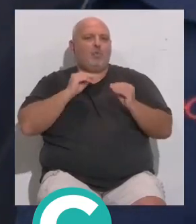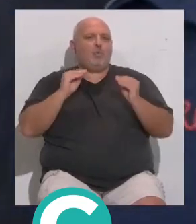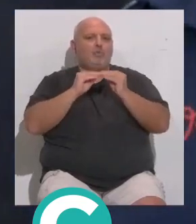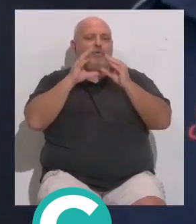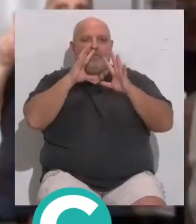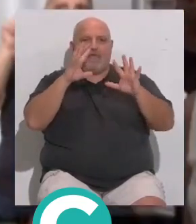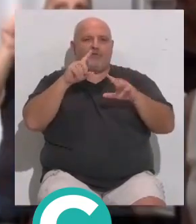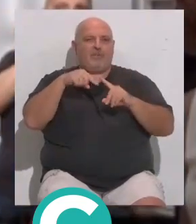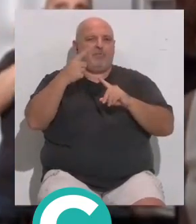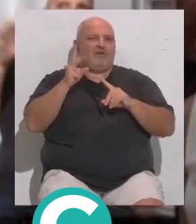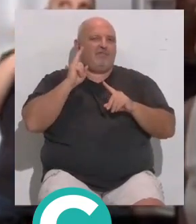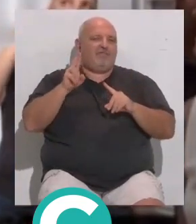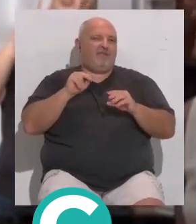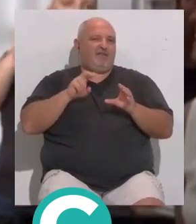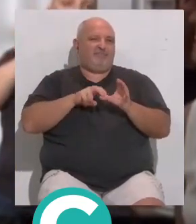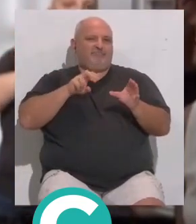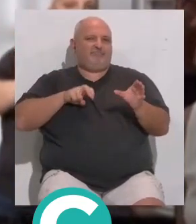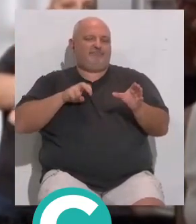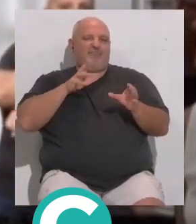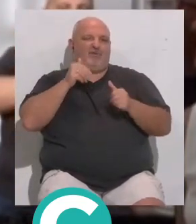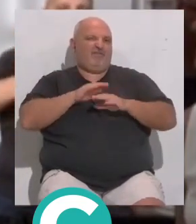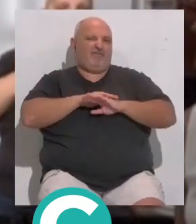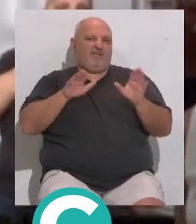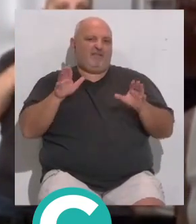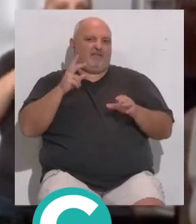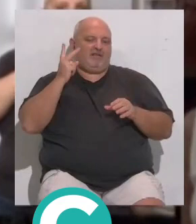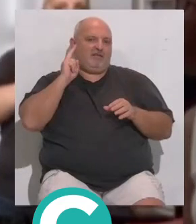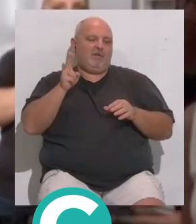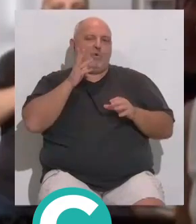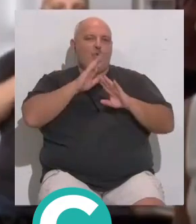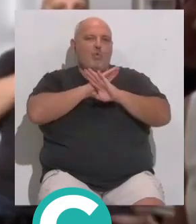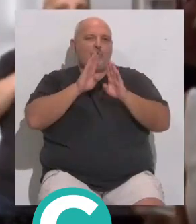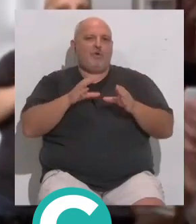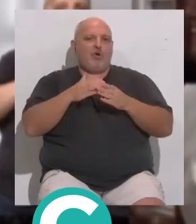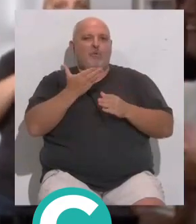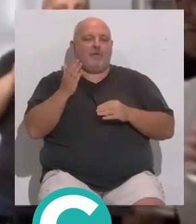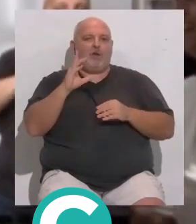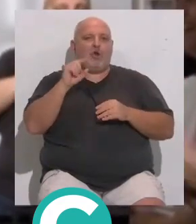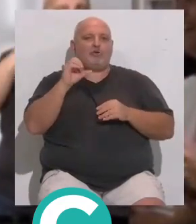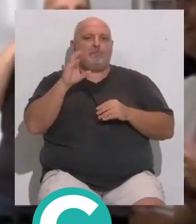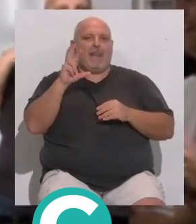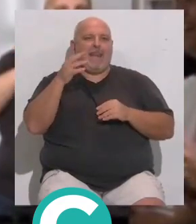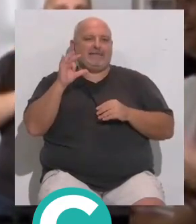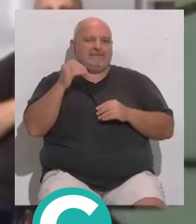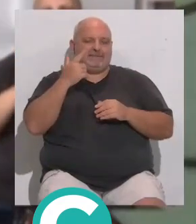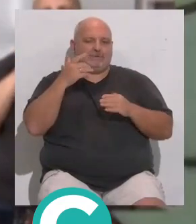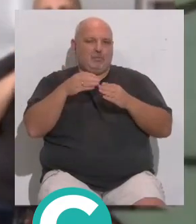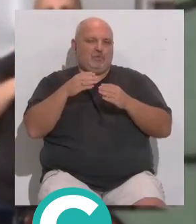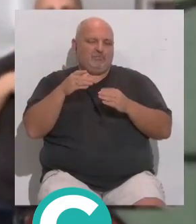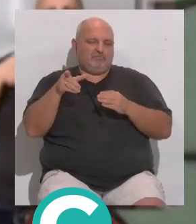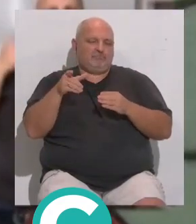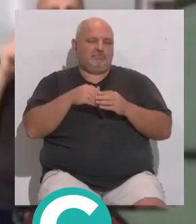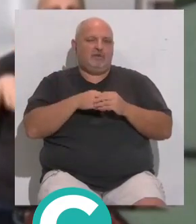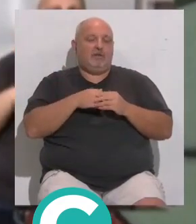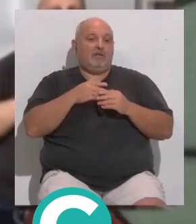años después de retirarse definitivamente del concurso de agrupaciones con su última comparsa, Los Peleles del Siglo XXI. Sin entrar